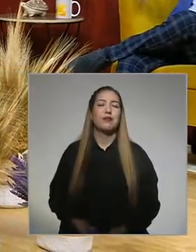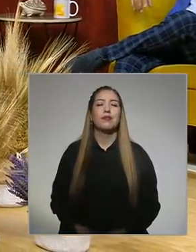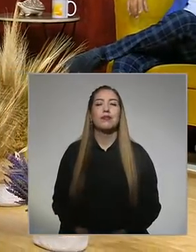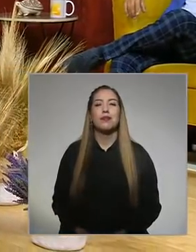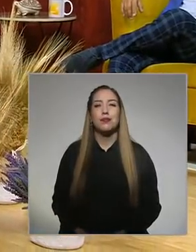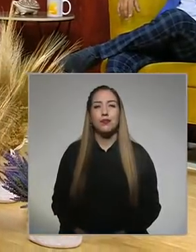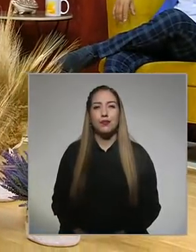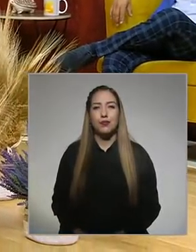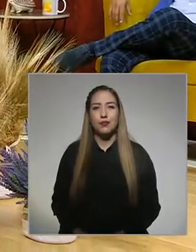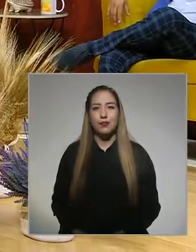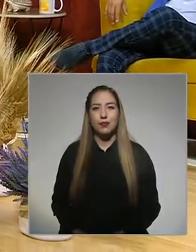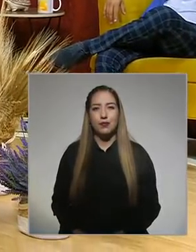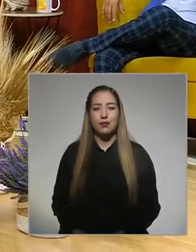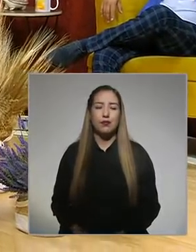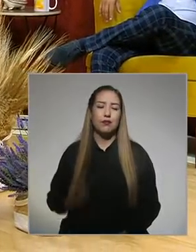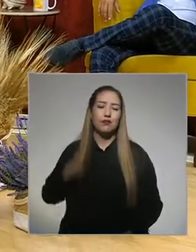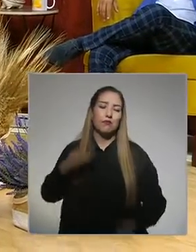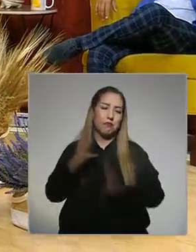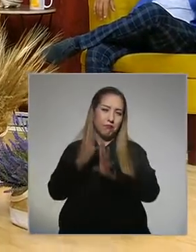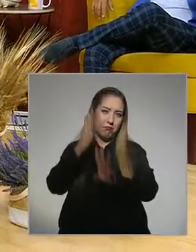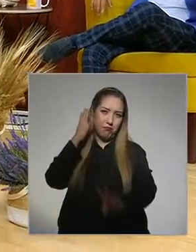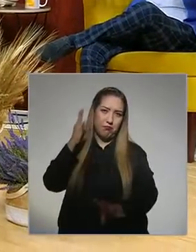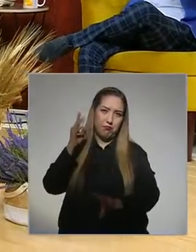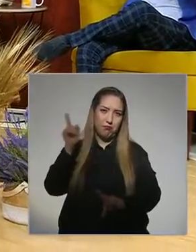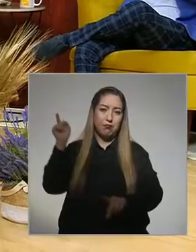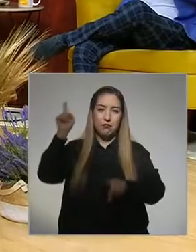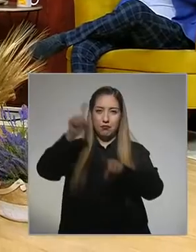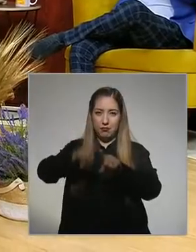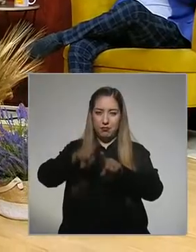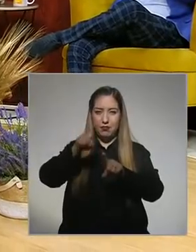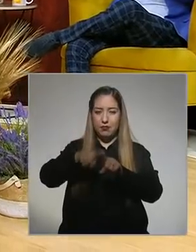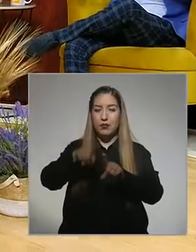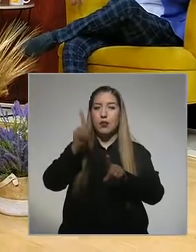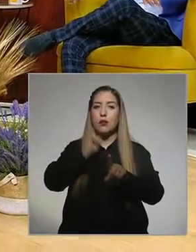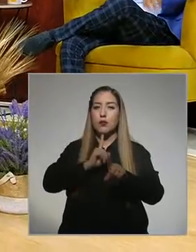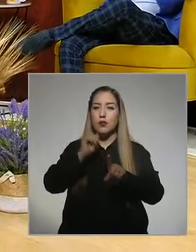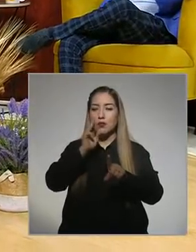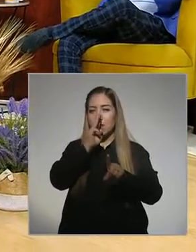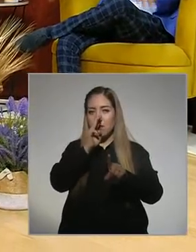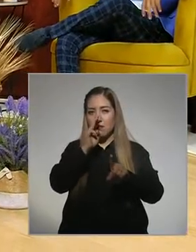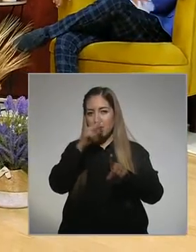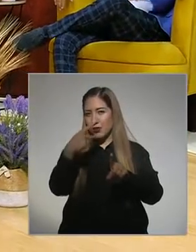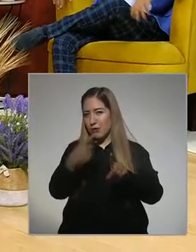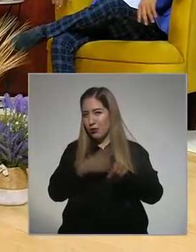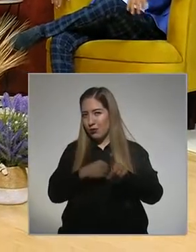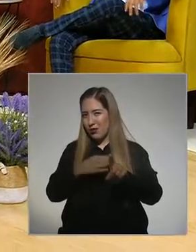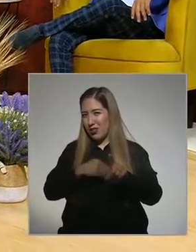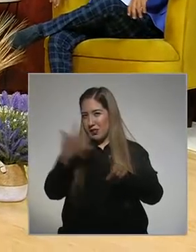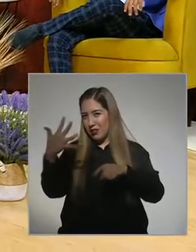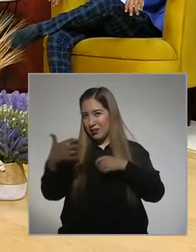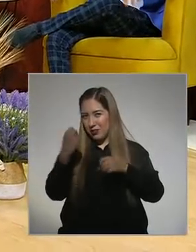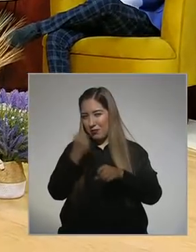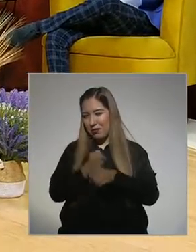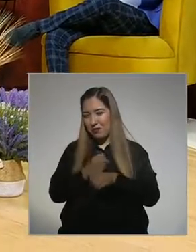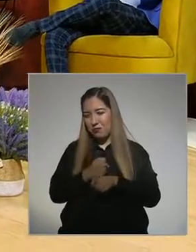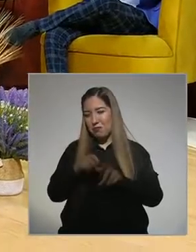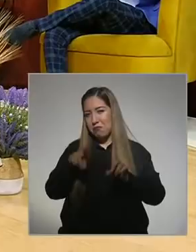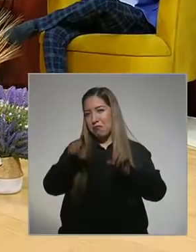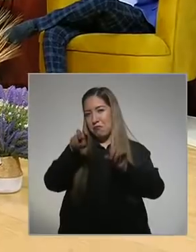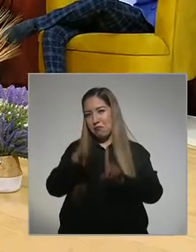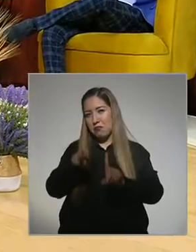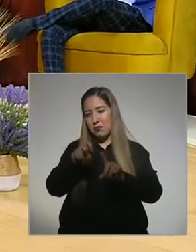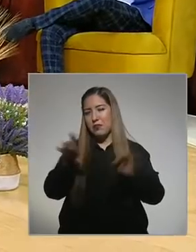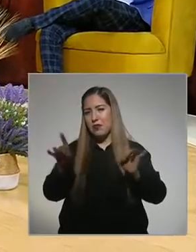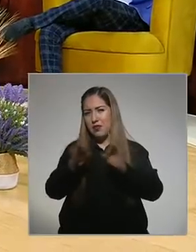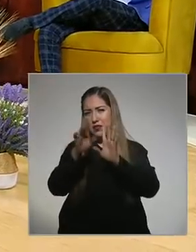formado y adelante de mí está una mamá con una niña pequeña como de 5 años. Y entonces de repente